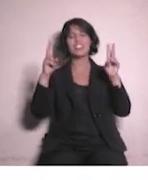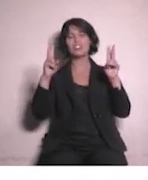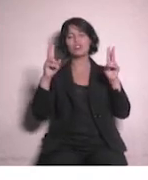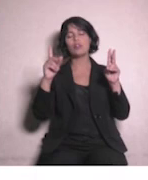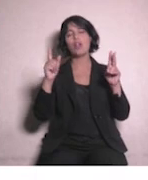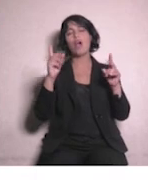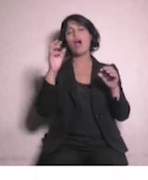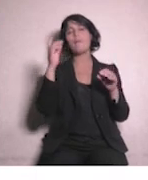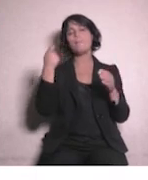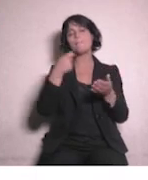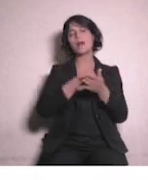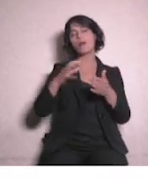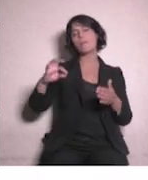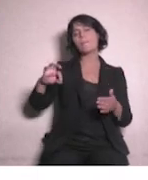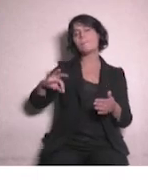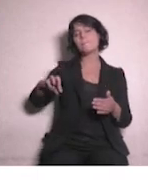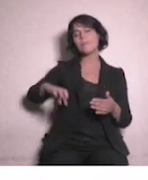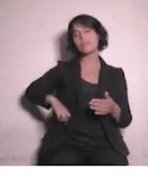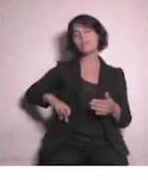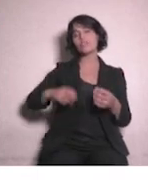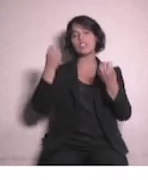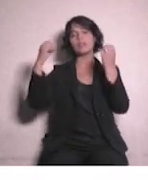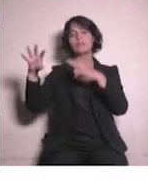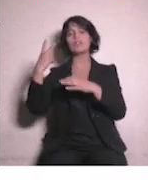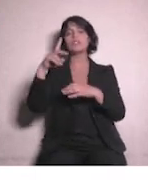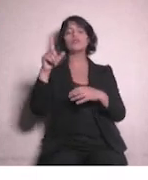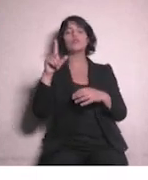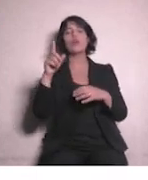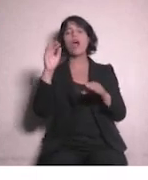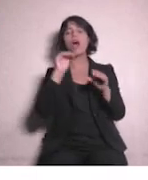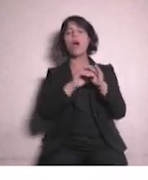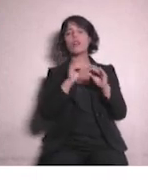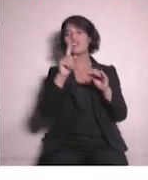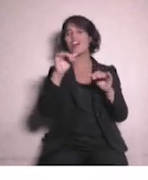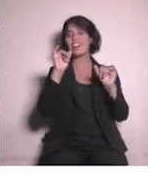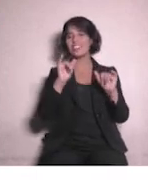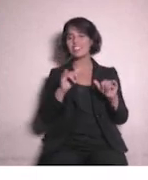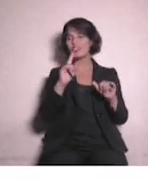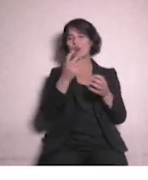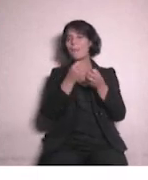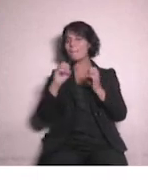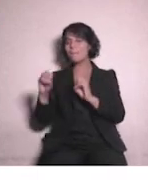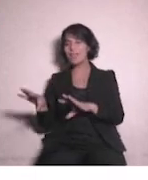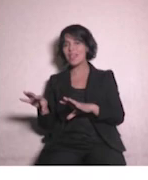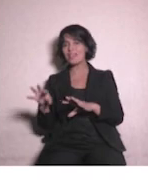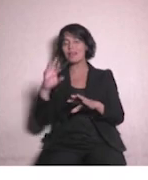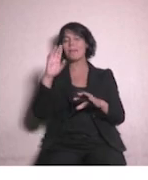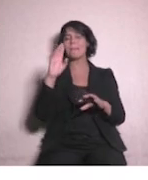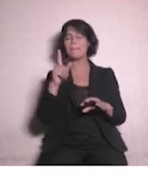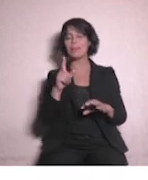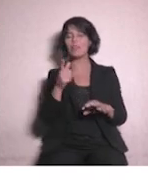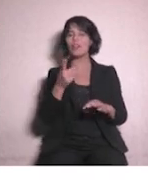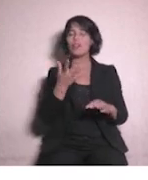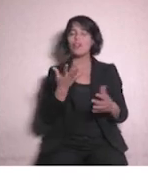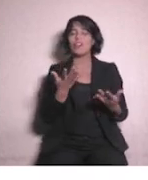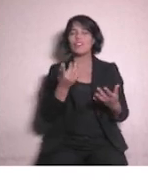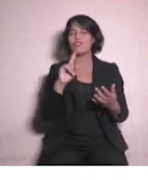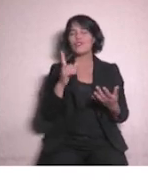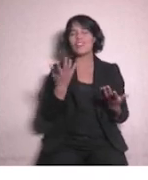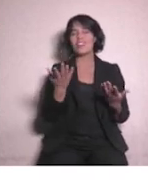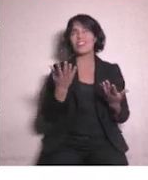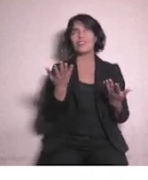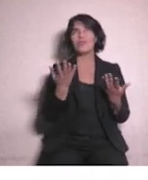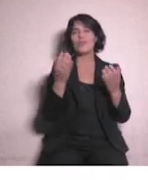y pierde su ahorro. Acá no lo va a perder, está con nosotros, pero probablemente no es como pensión la